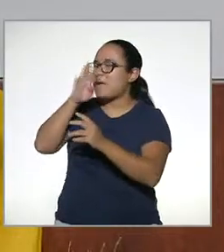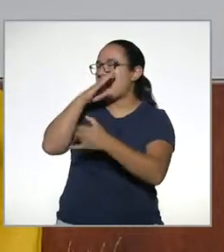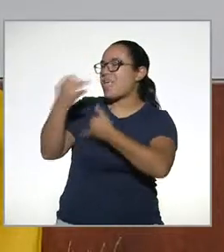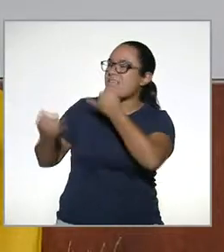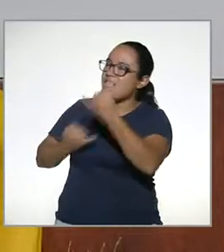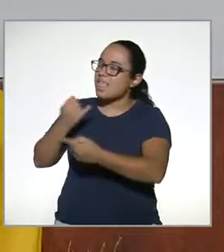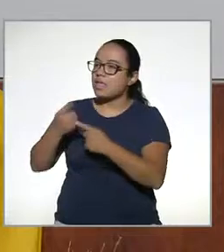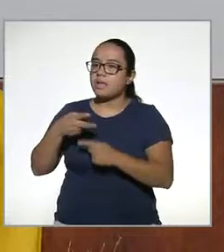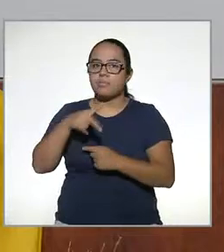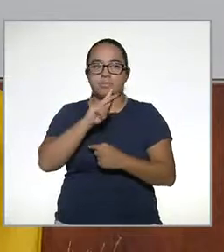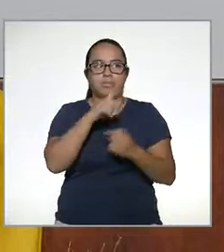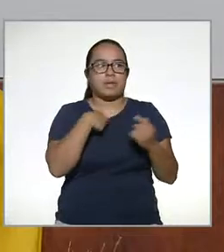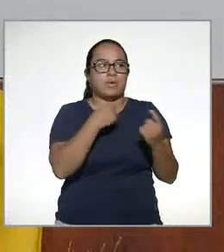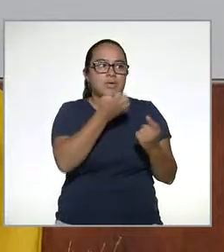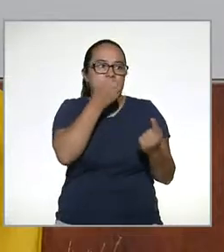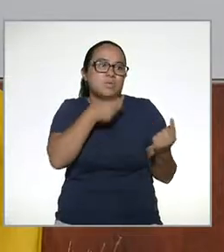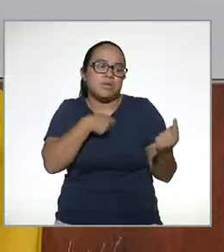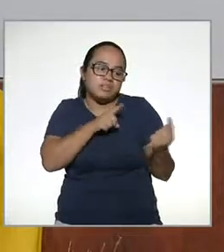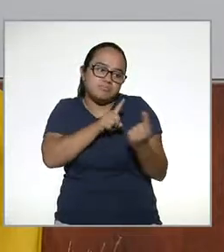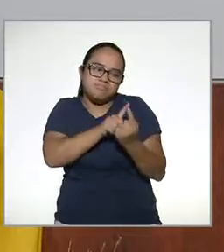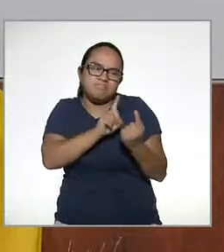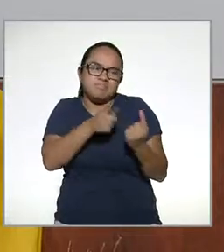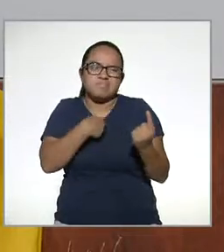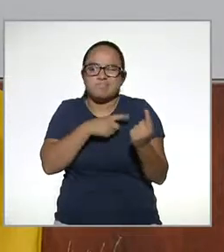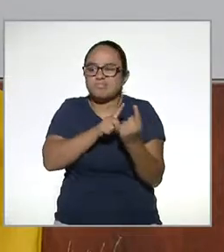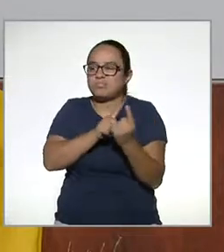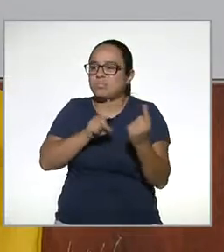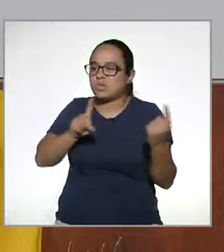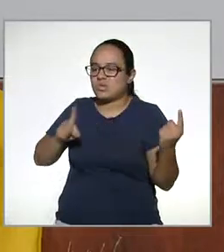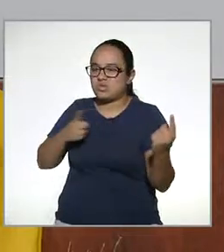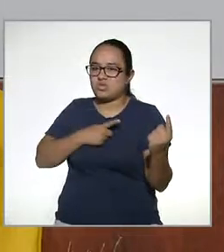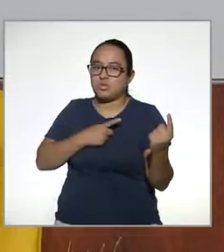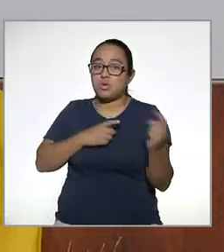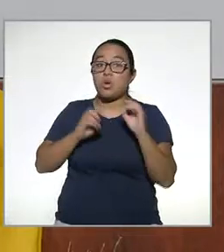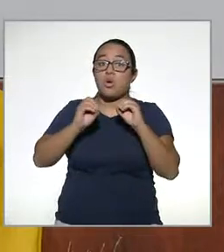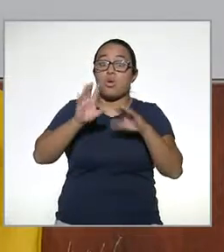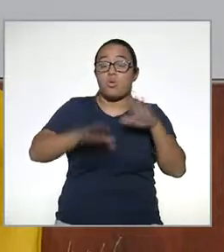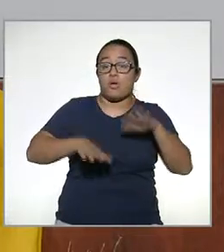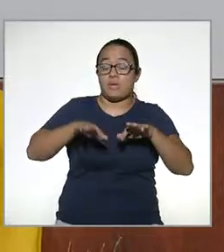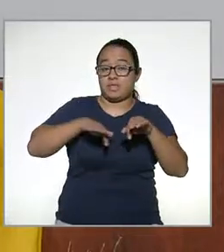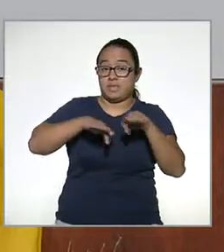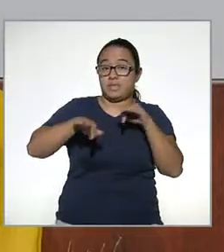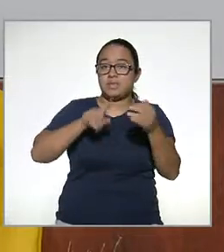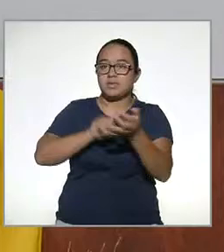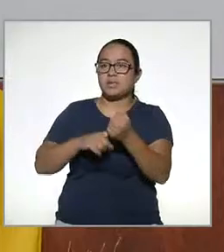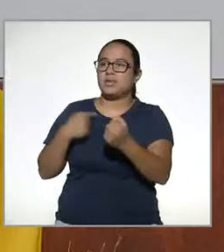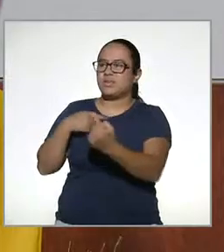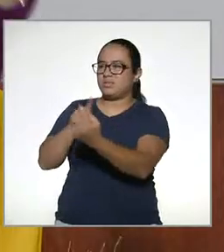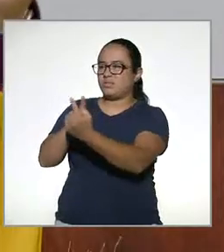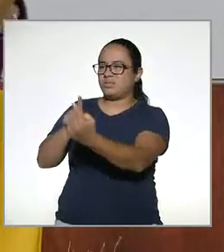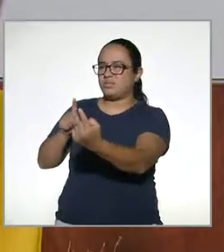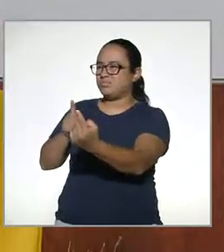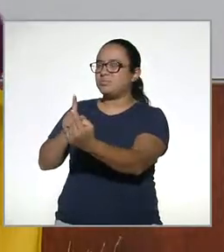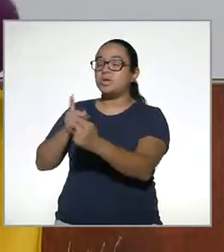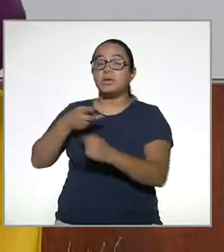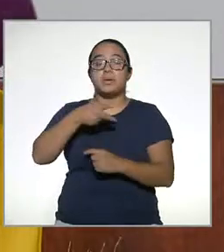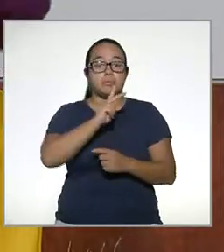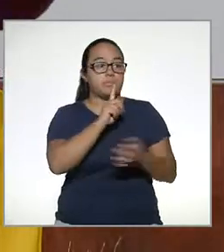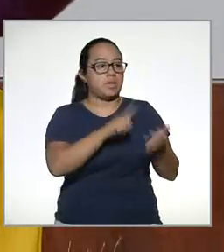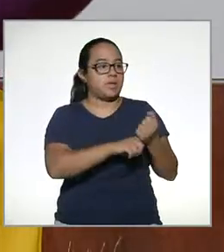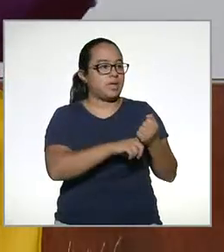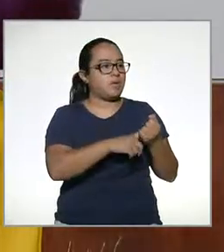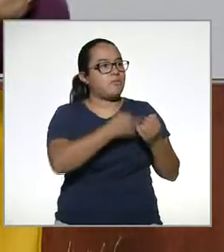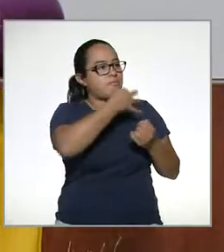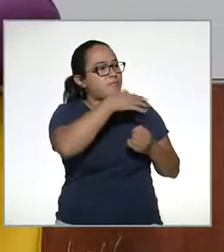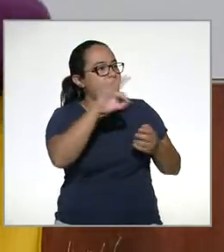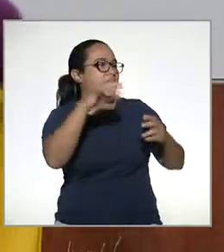la escuela eres introvertido, o en el trabajo, los adultos, digamos, somos introvertidos en el trabajo, pero extrovertidos en